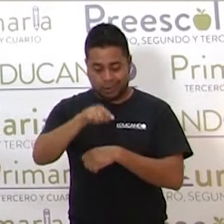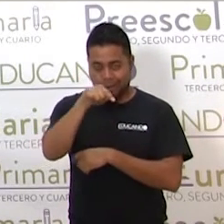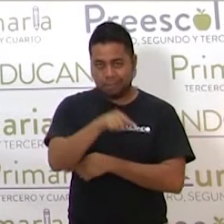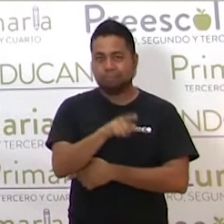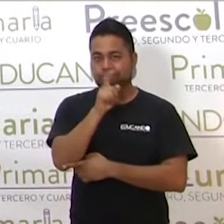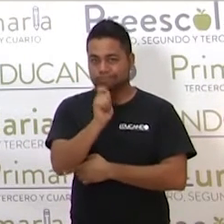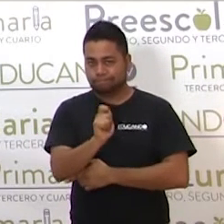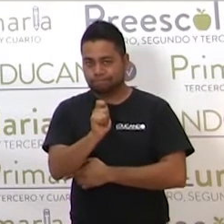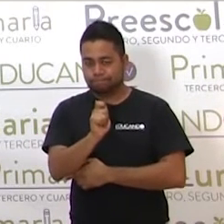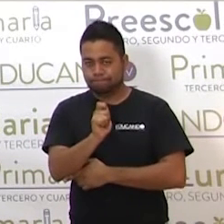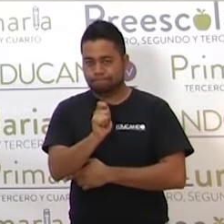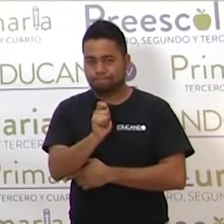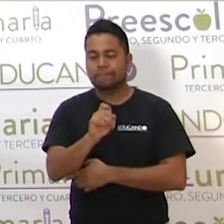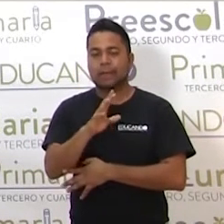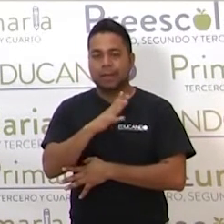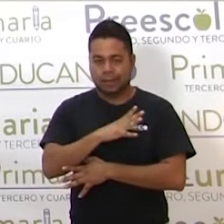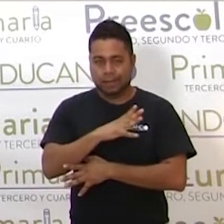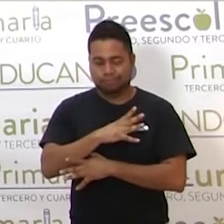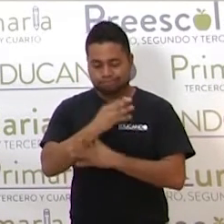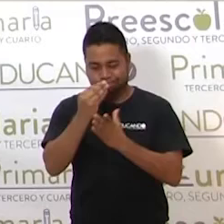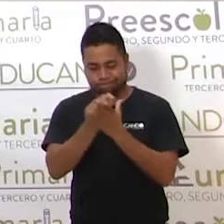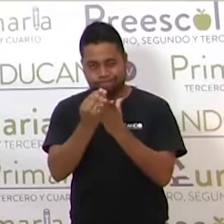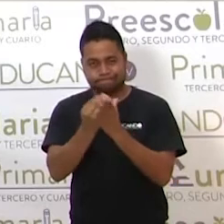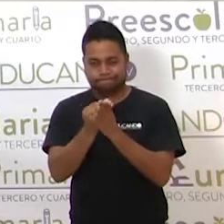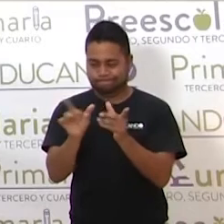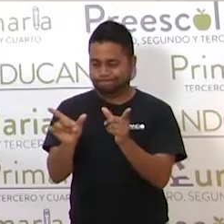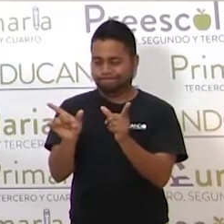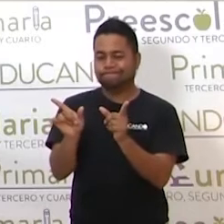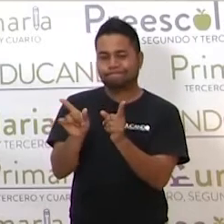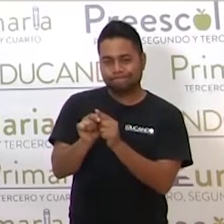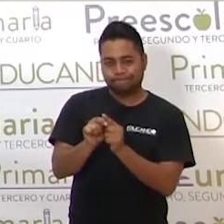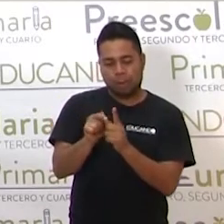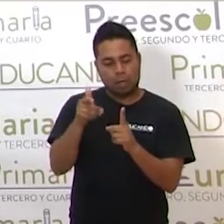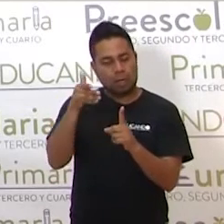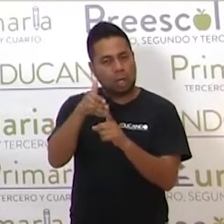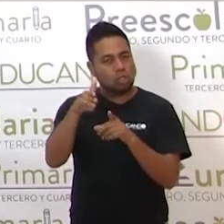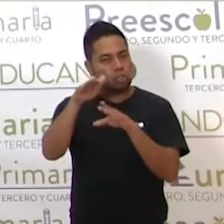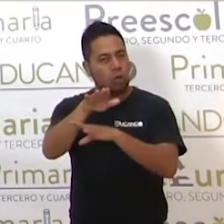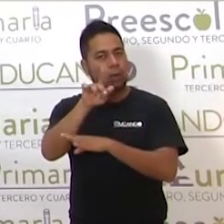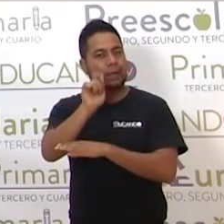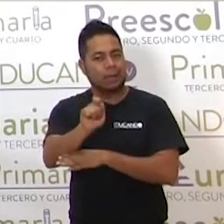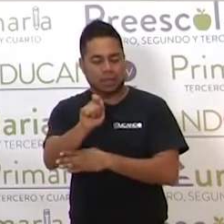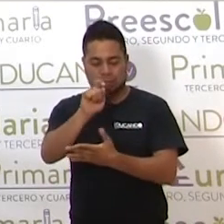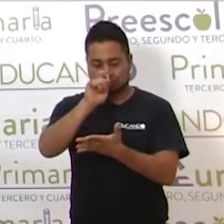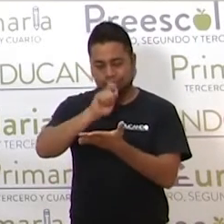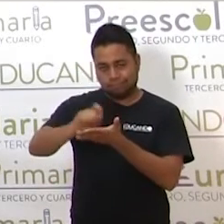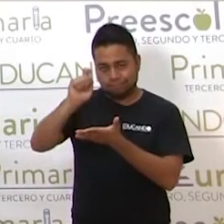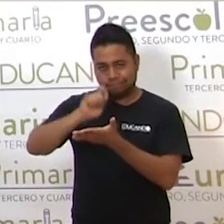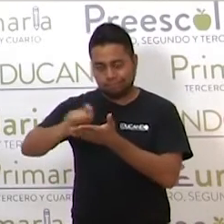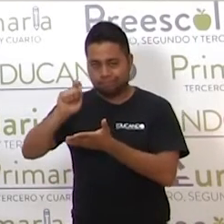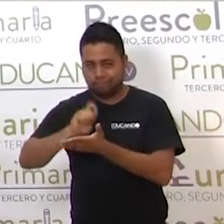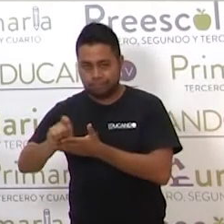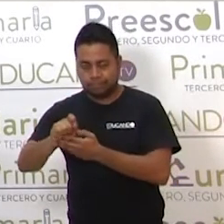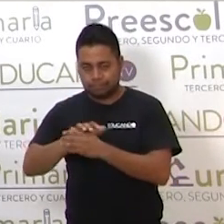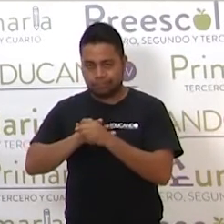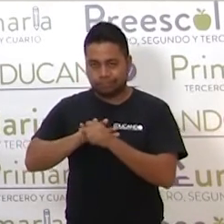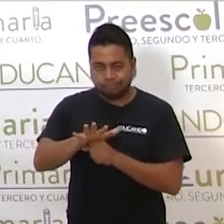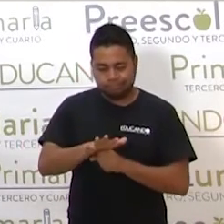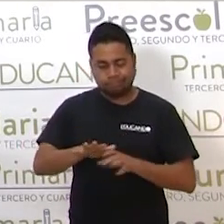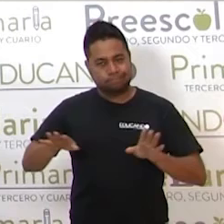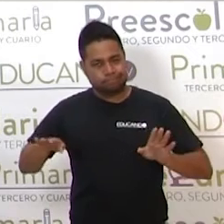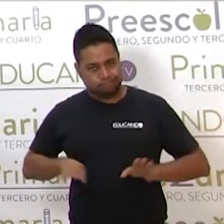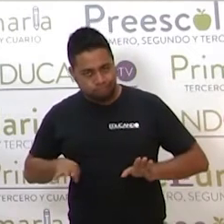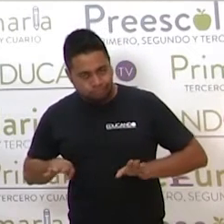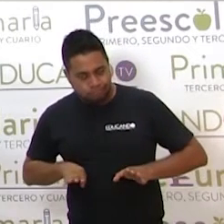a concluir nuestra sesión respecto a escribir los aspectos